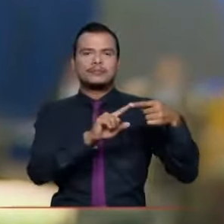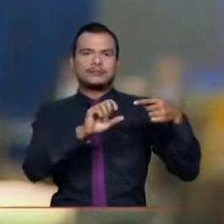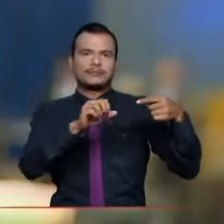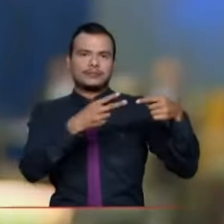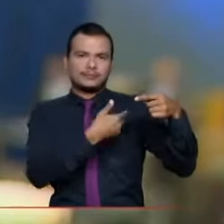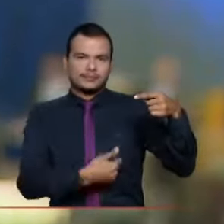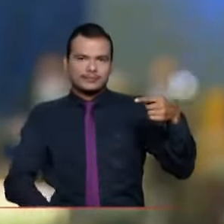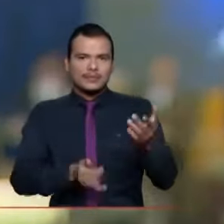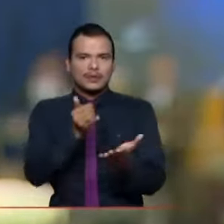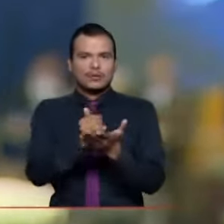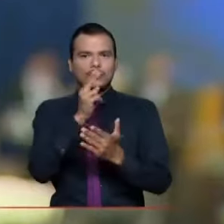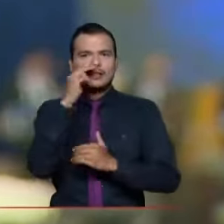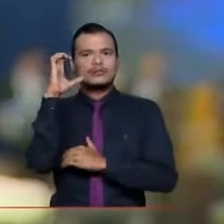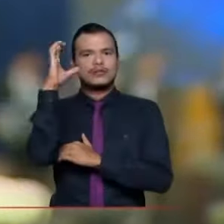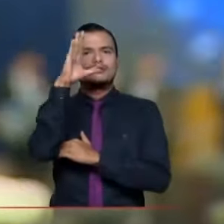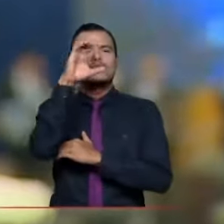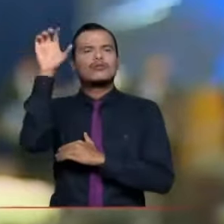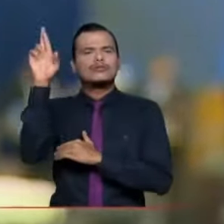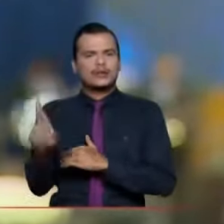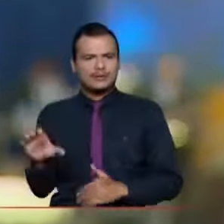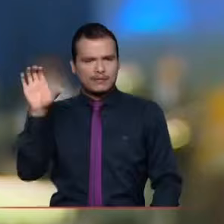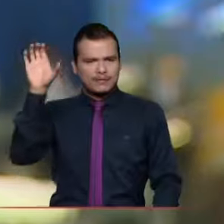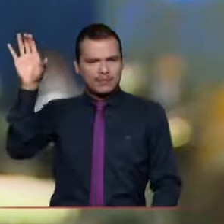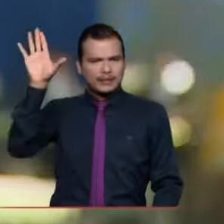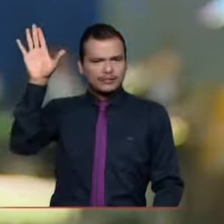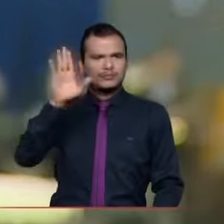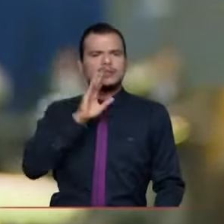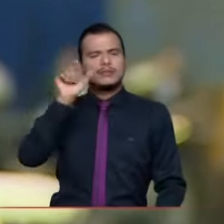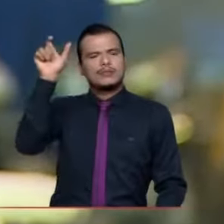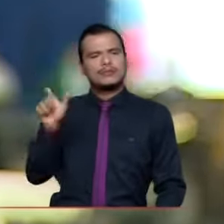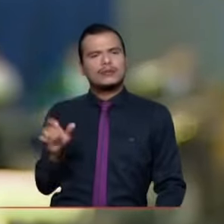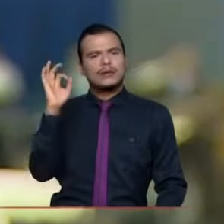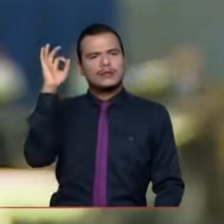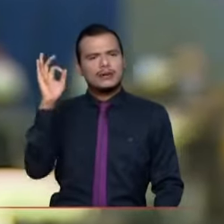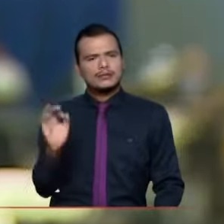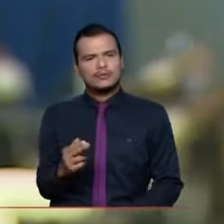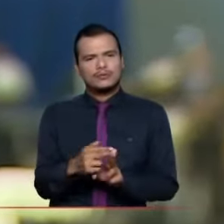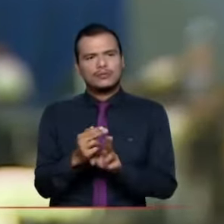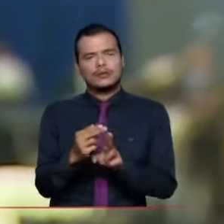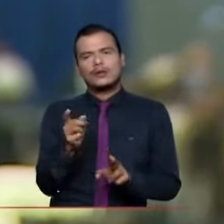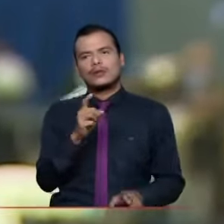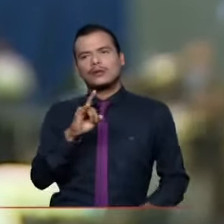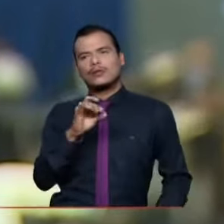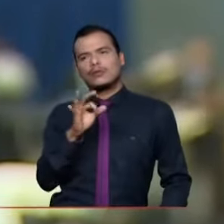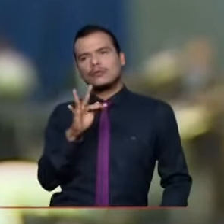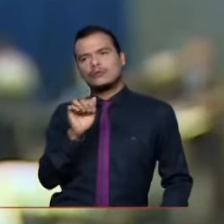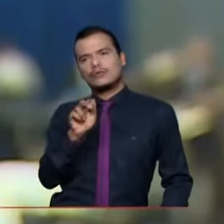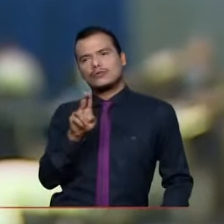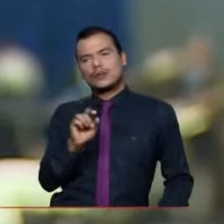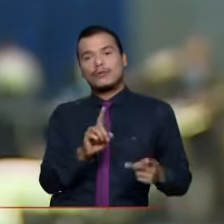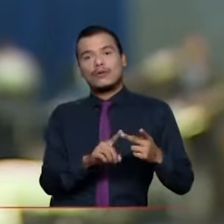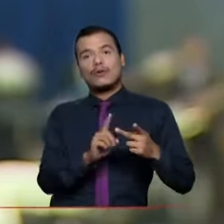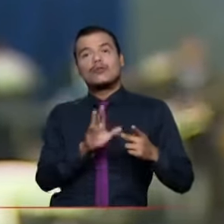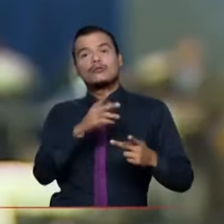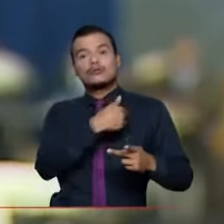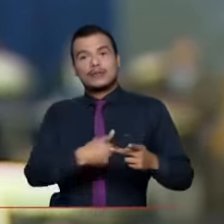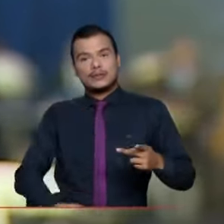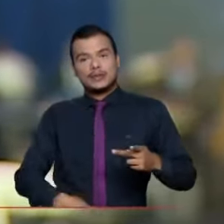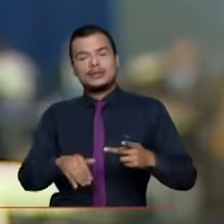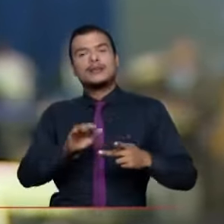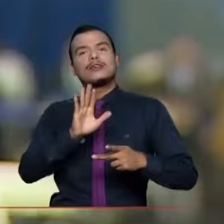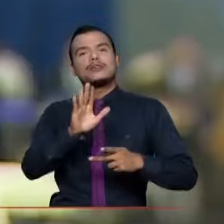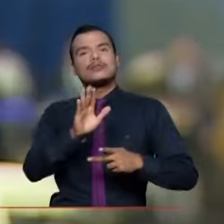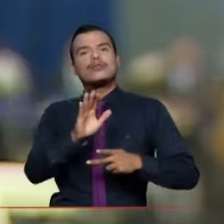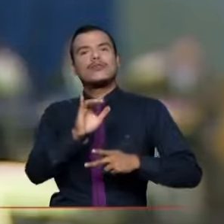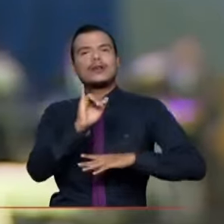de la Junta Nacional en Costa Rica, del país de Costa Rica, el pastor Gustavo Bedoya, el presidente de la IPUC, de la Iglesia Pentecostal Unida